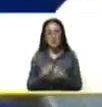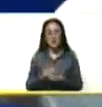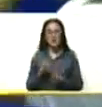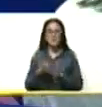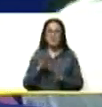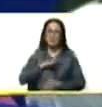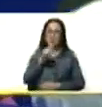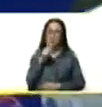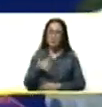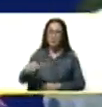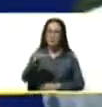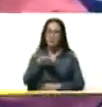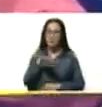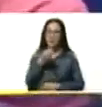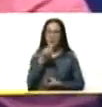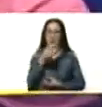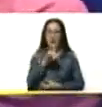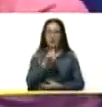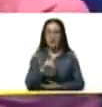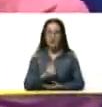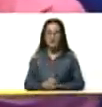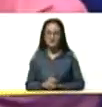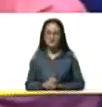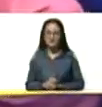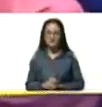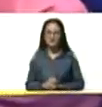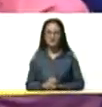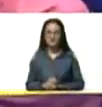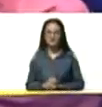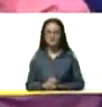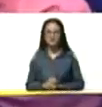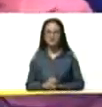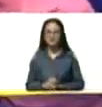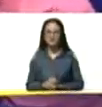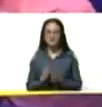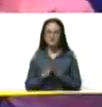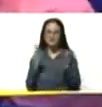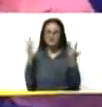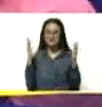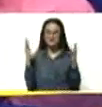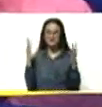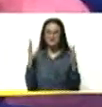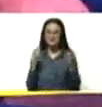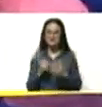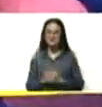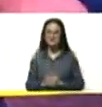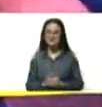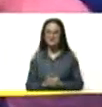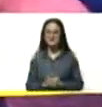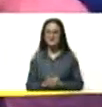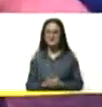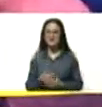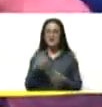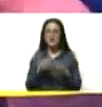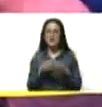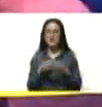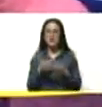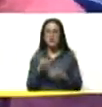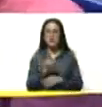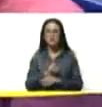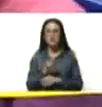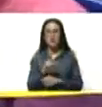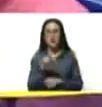del pueblo, presidente. Buena noticia. Punto a favor. Aplauso. Nacen los comités de usuarios del